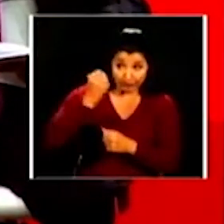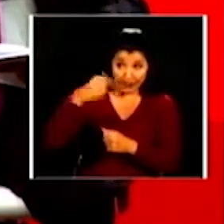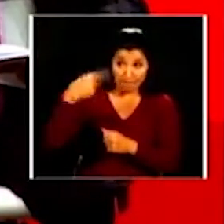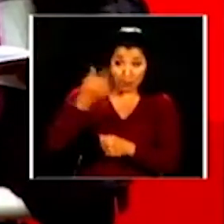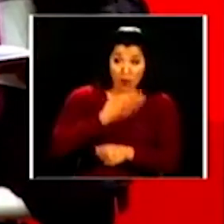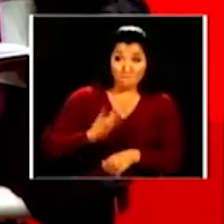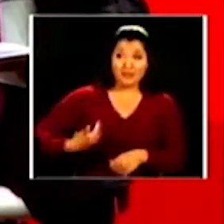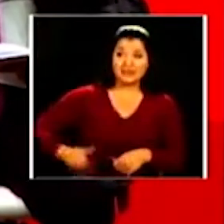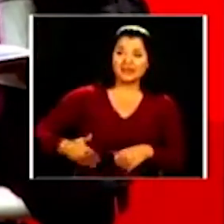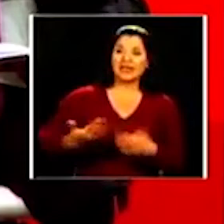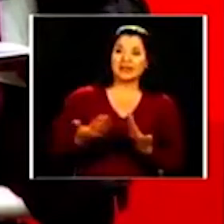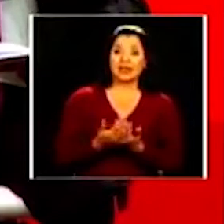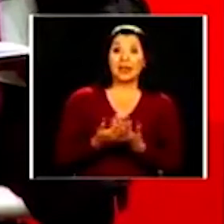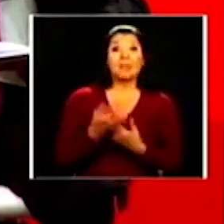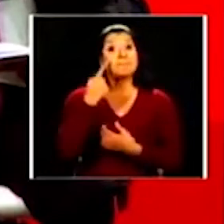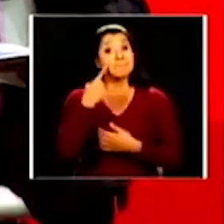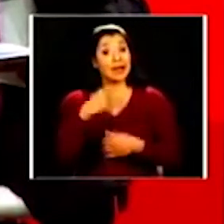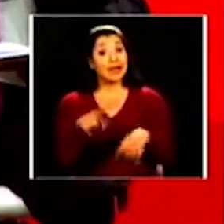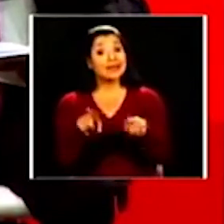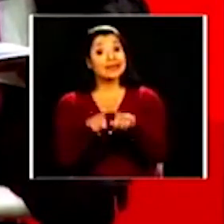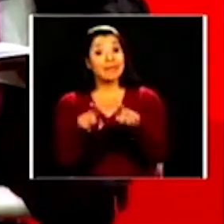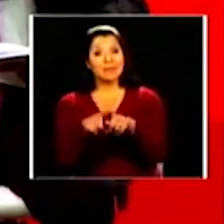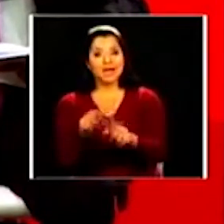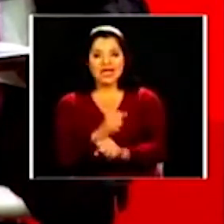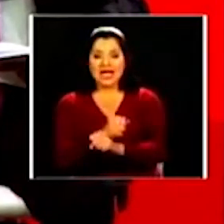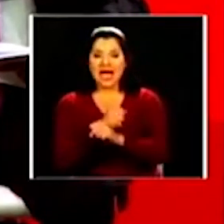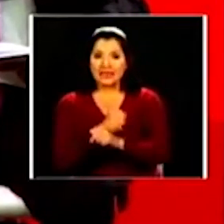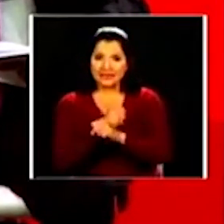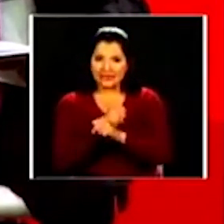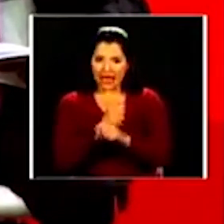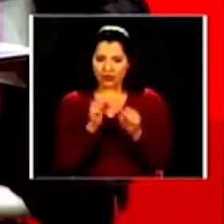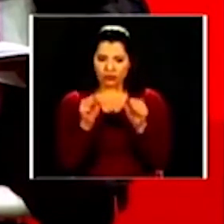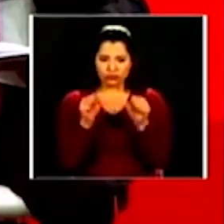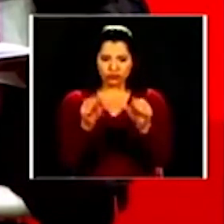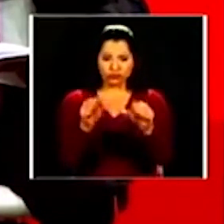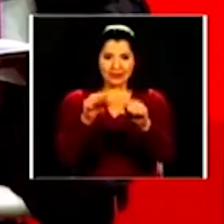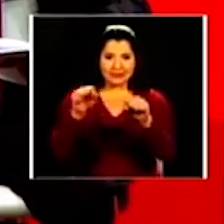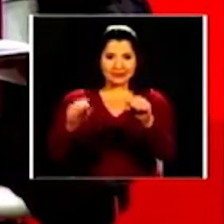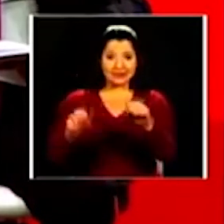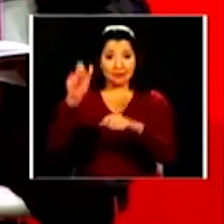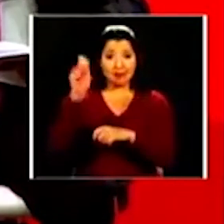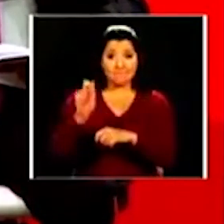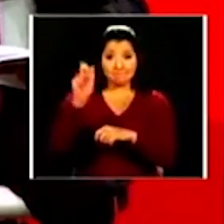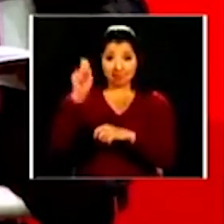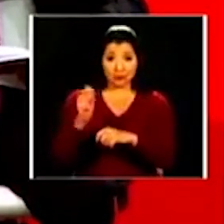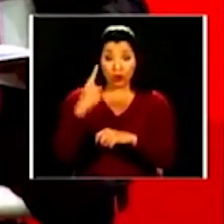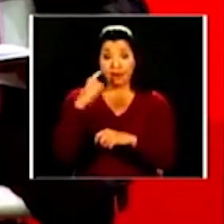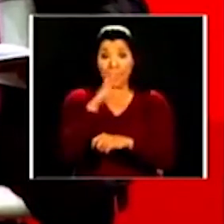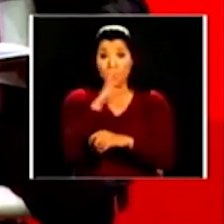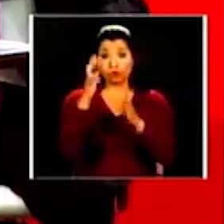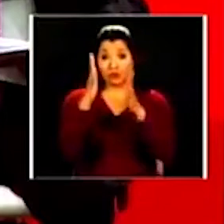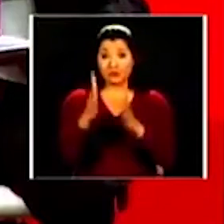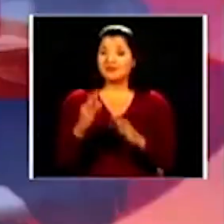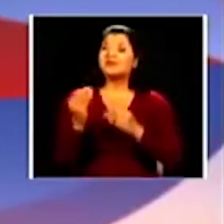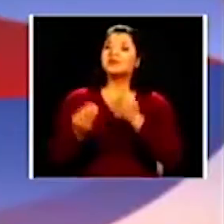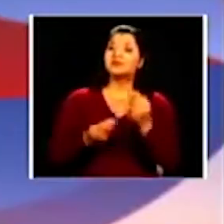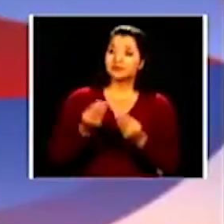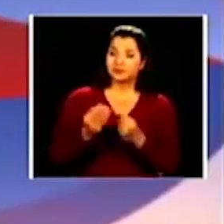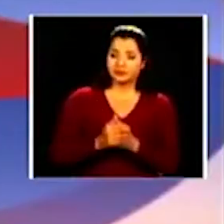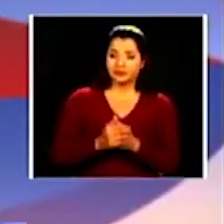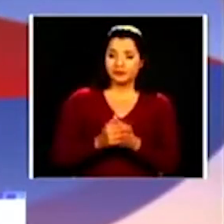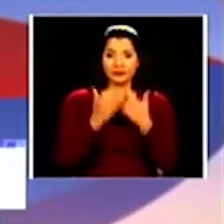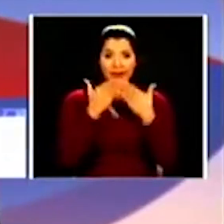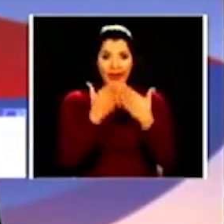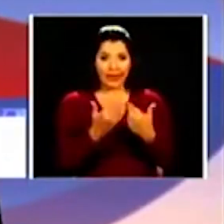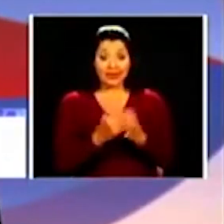estos temas para además garantizarle la sostenibilidad al sistema de pensiones a las y los costarricenses? Gracias.